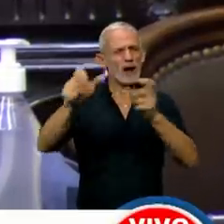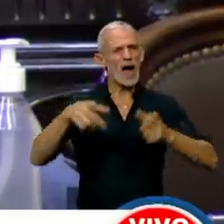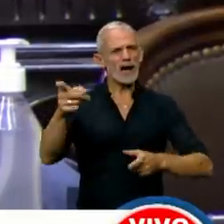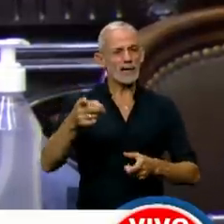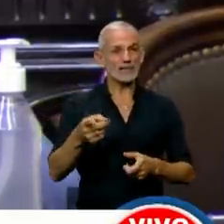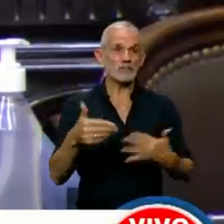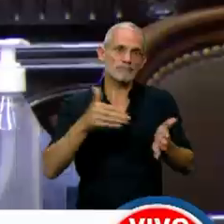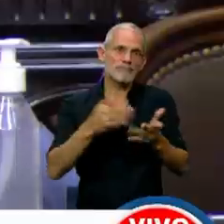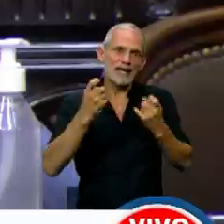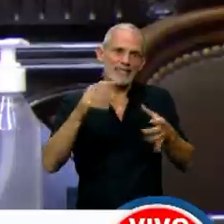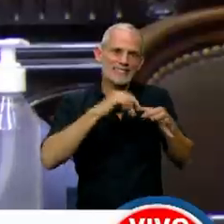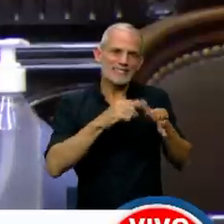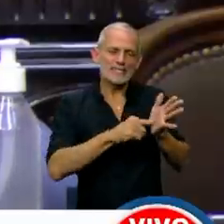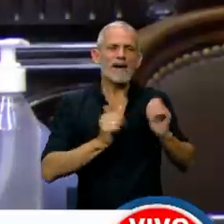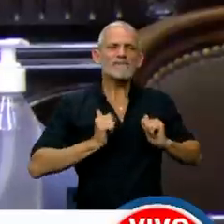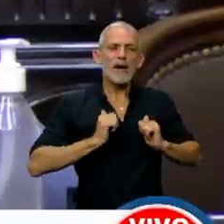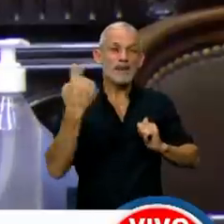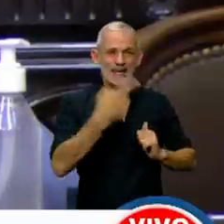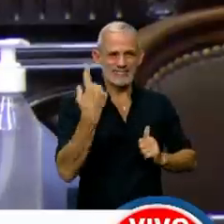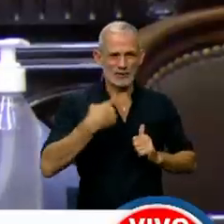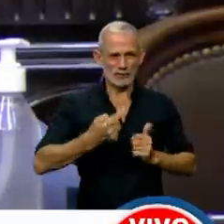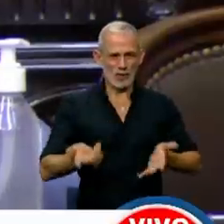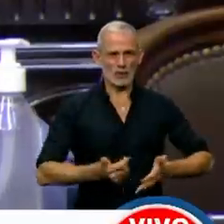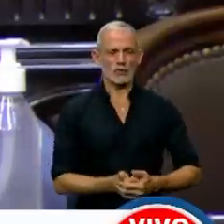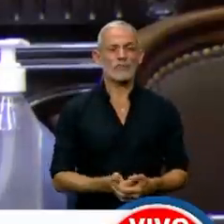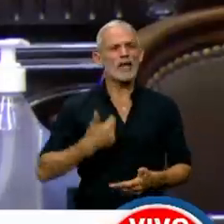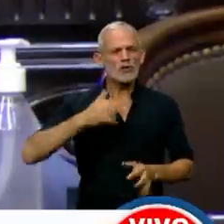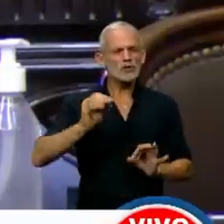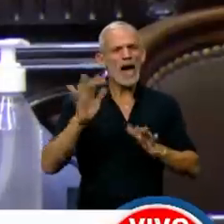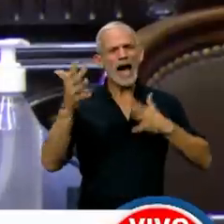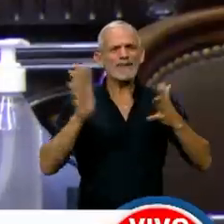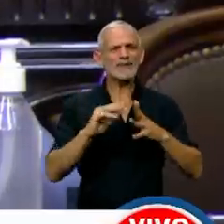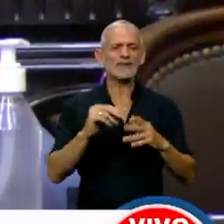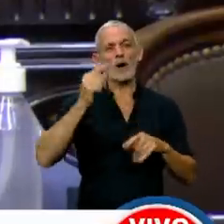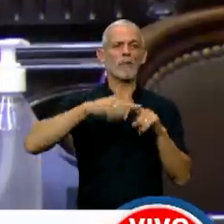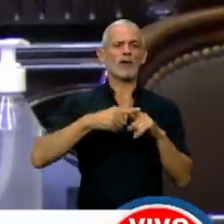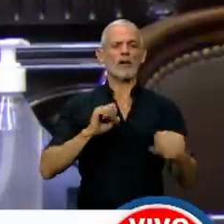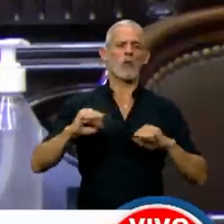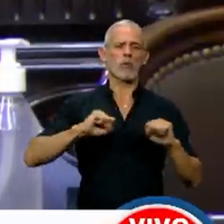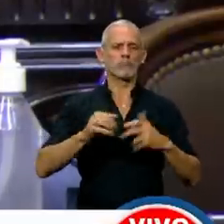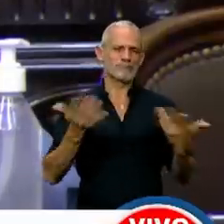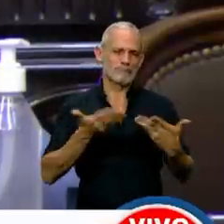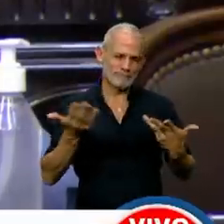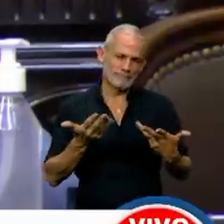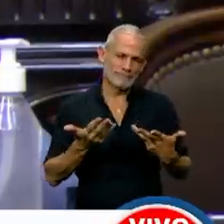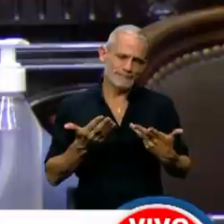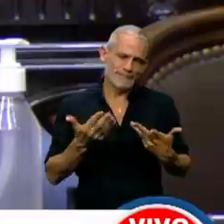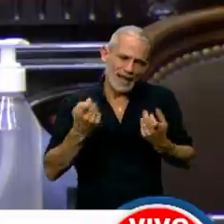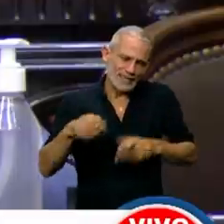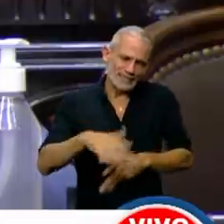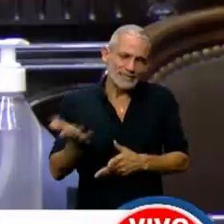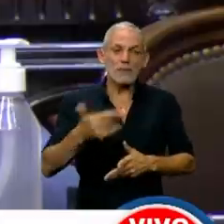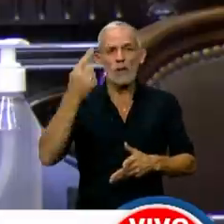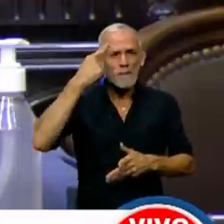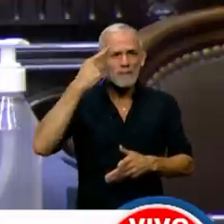es depende y que está esperanzados en nosotros sé que a veces los juegos políticos influyen mucho pero